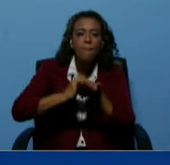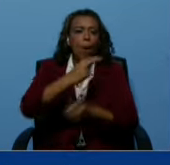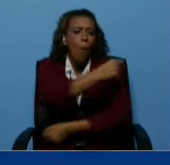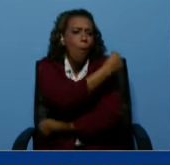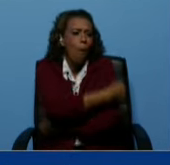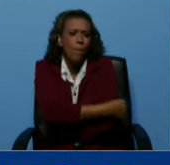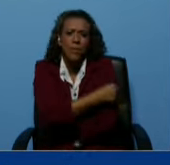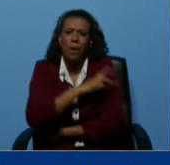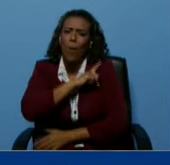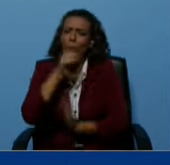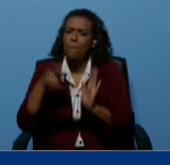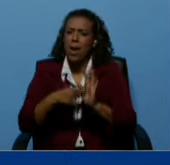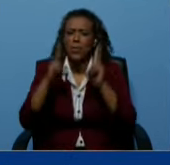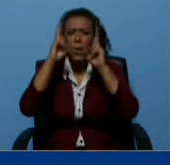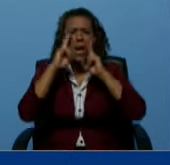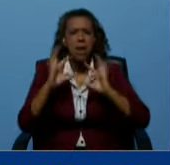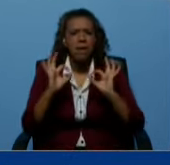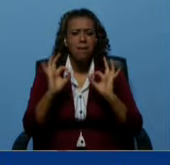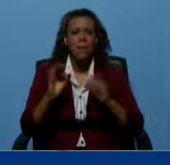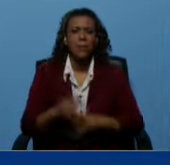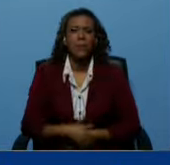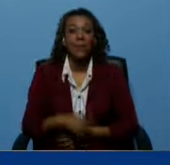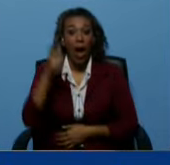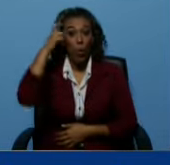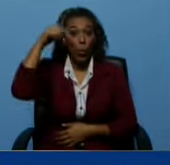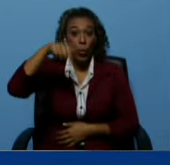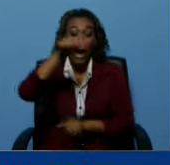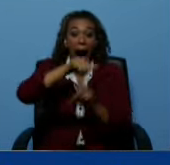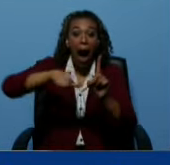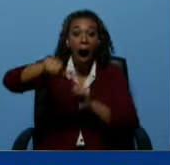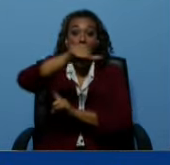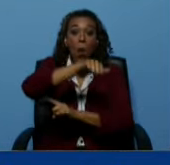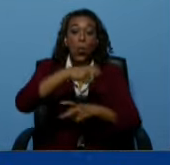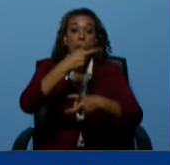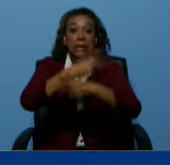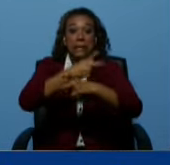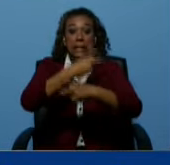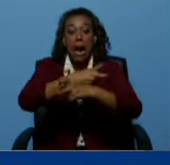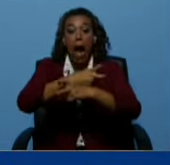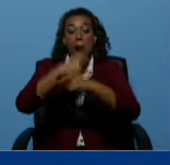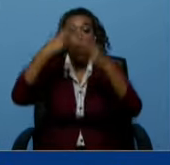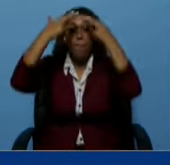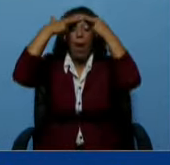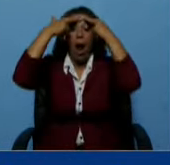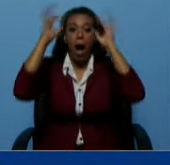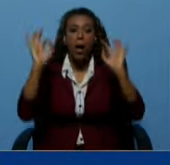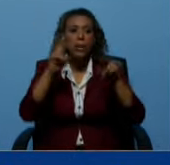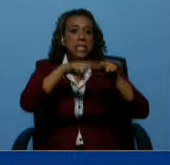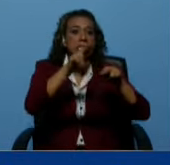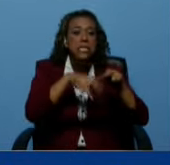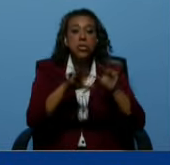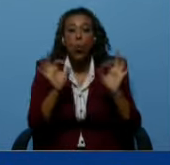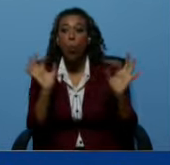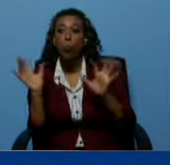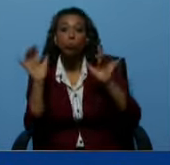hospital totalmente rehabilitado. Ahorita estamos en el área de trauma shock pediátrico, donde podemos atender a todos esos niños que vengan con cualquier tipo